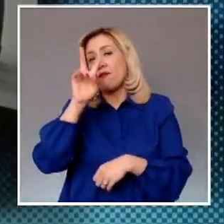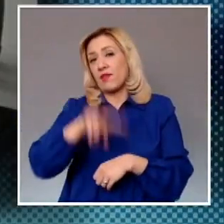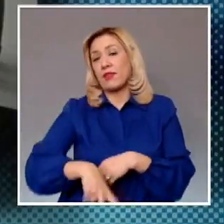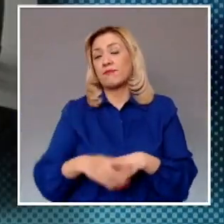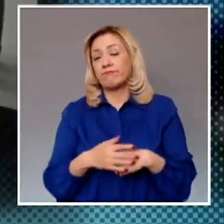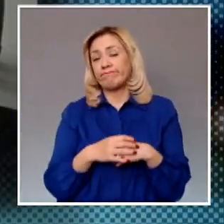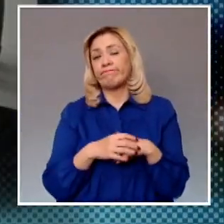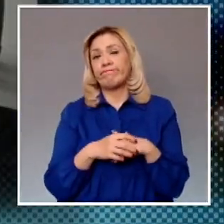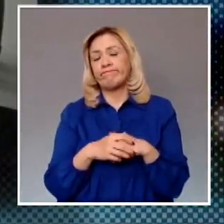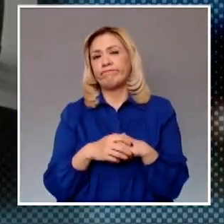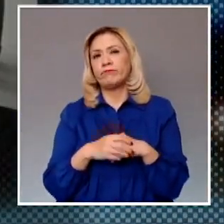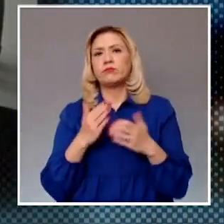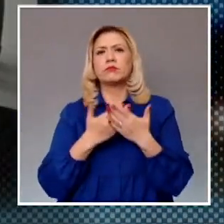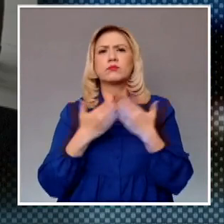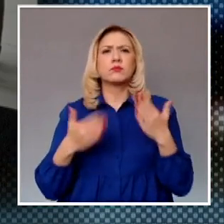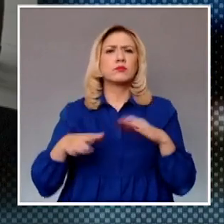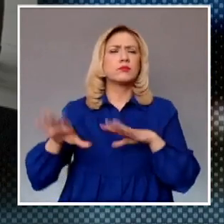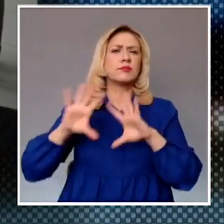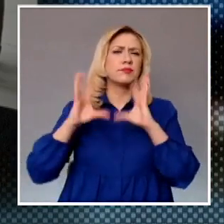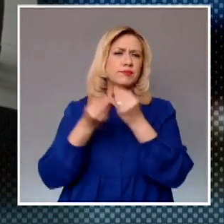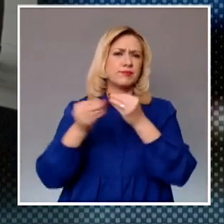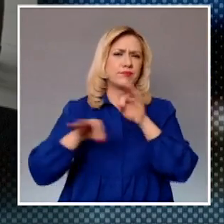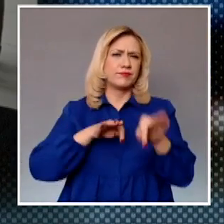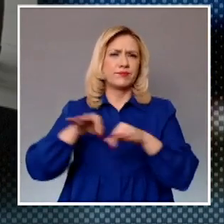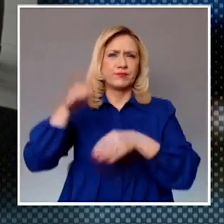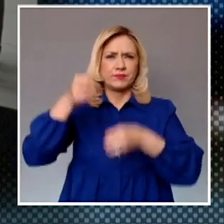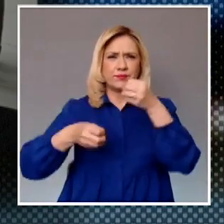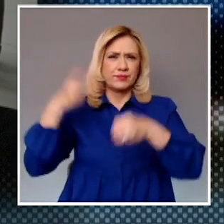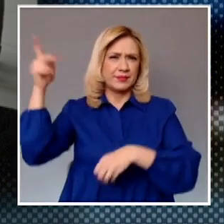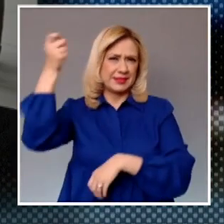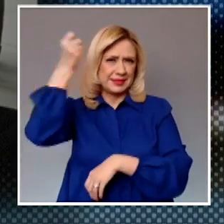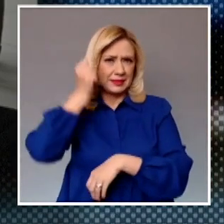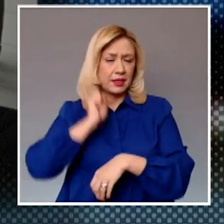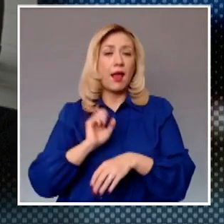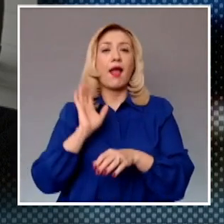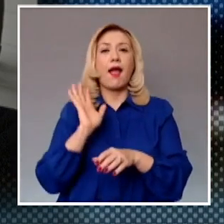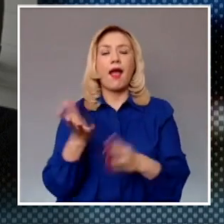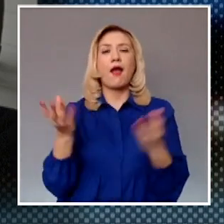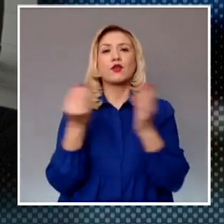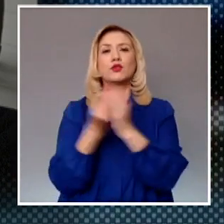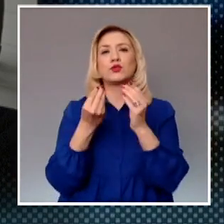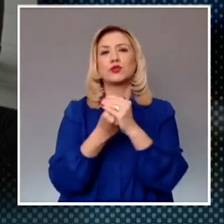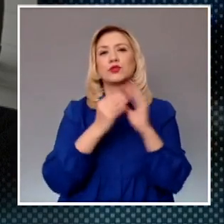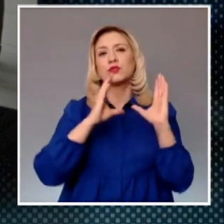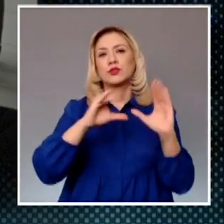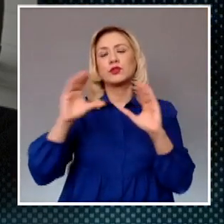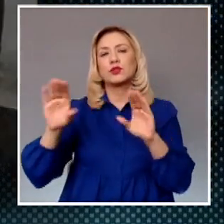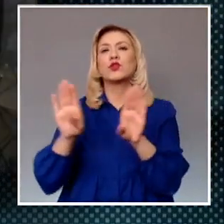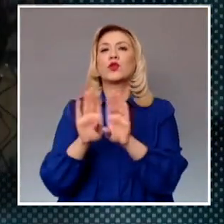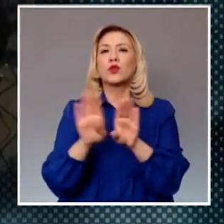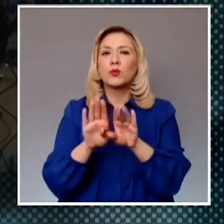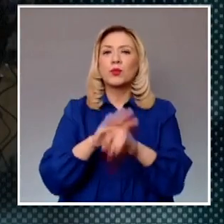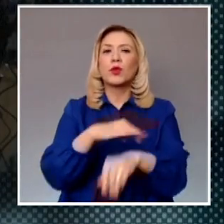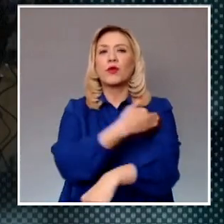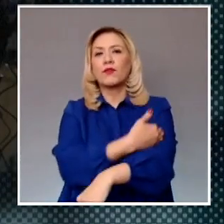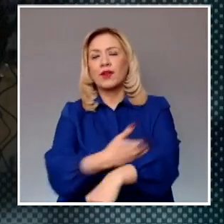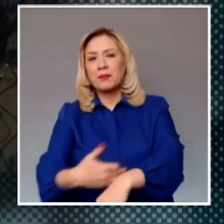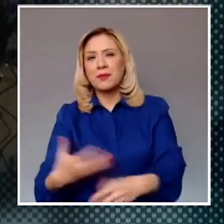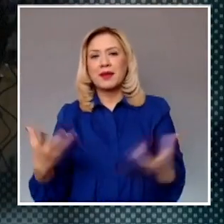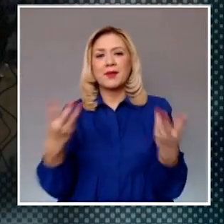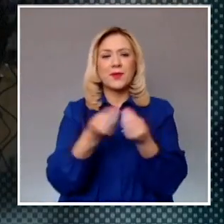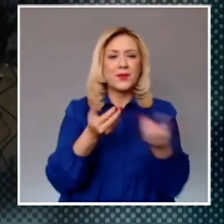Personal masculino del Poder Judicial de Sinaloa participó en el taller Convivencia Familiar y Masculinidades para